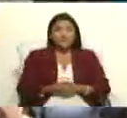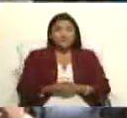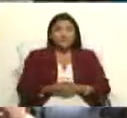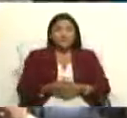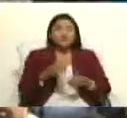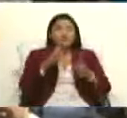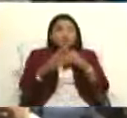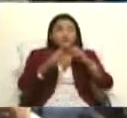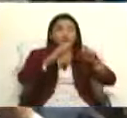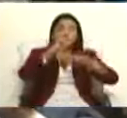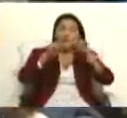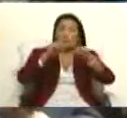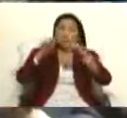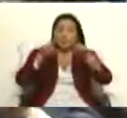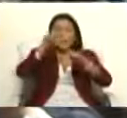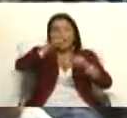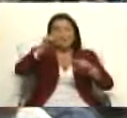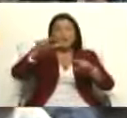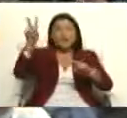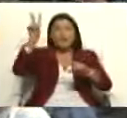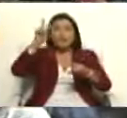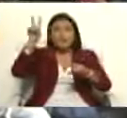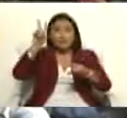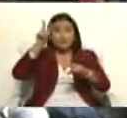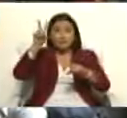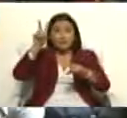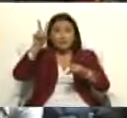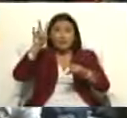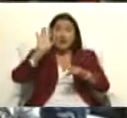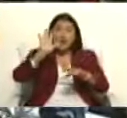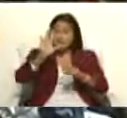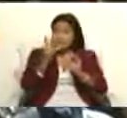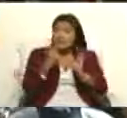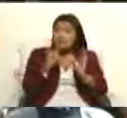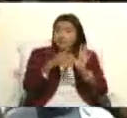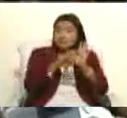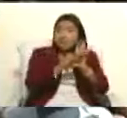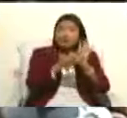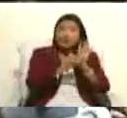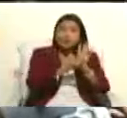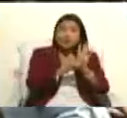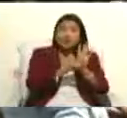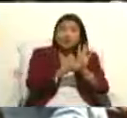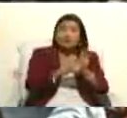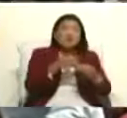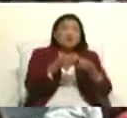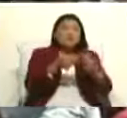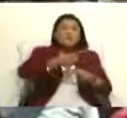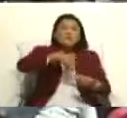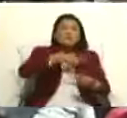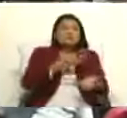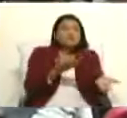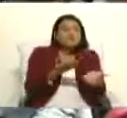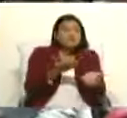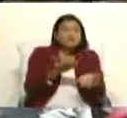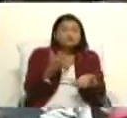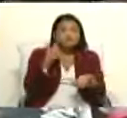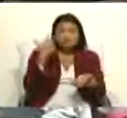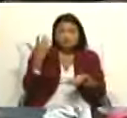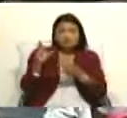a consulta pública como está establecido en nuestra Constitución Qué vamos a hacer nosotros ante las